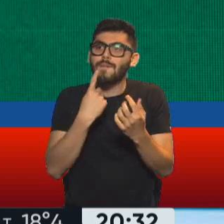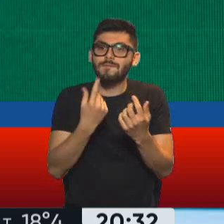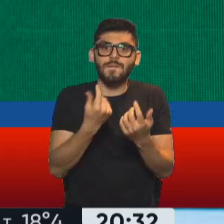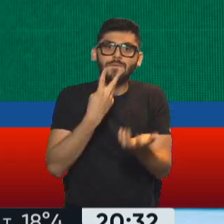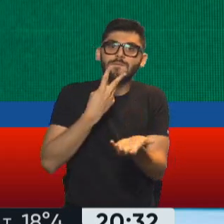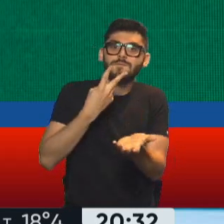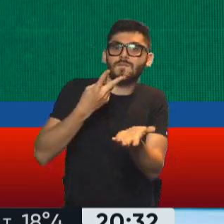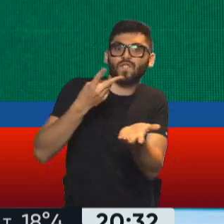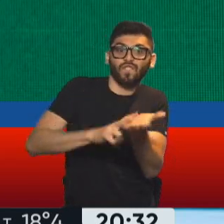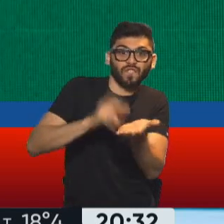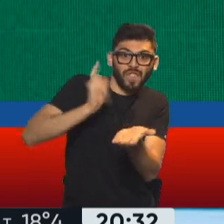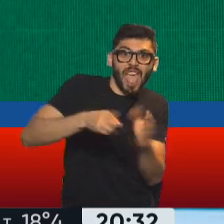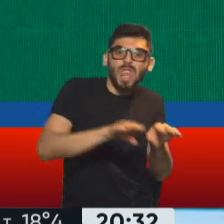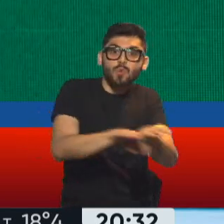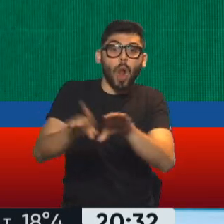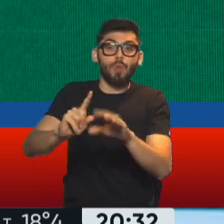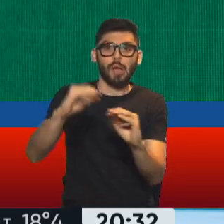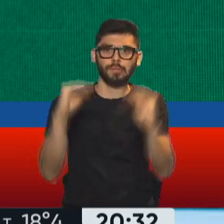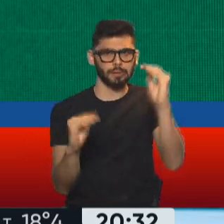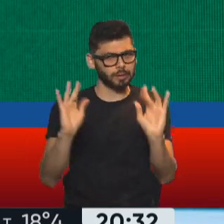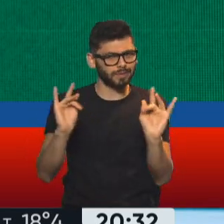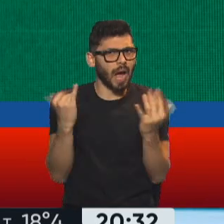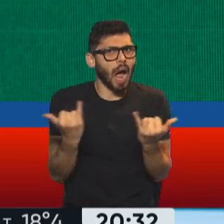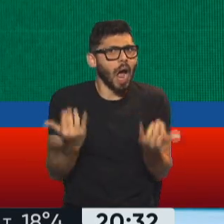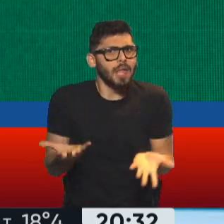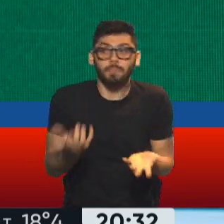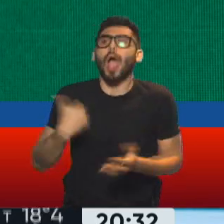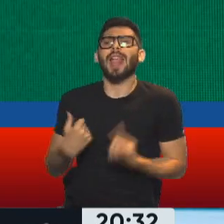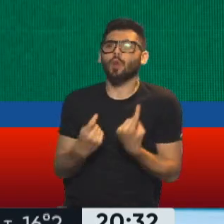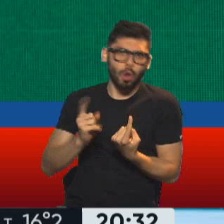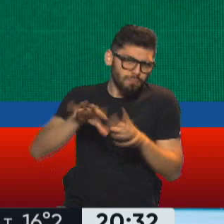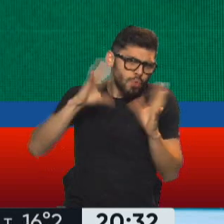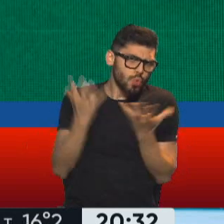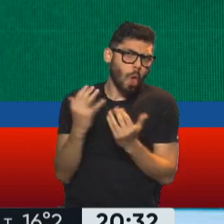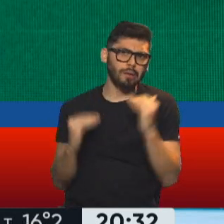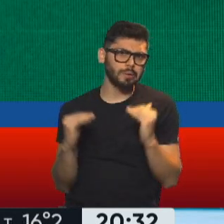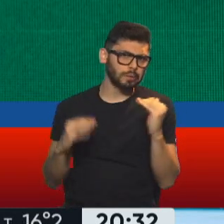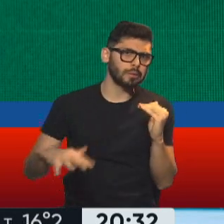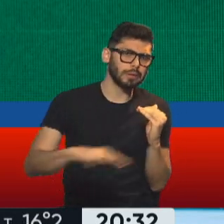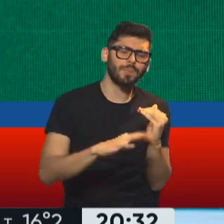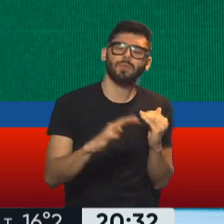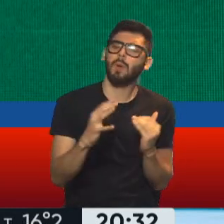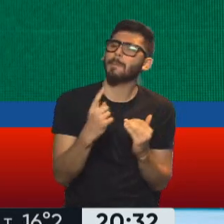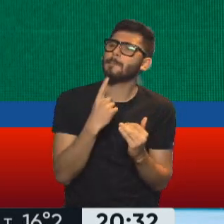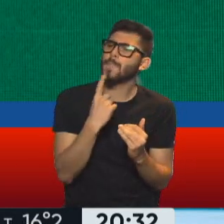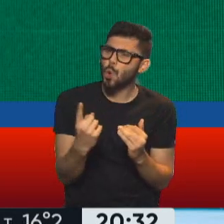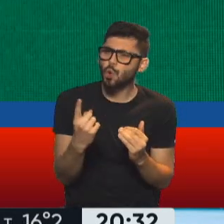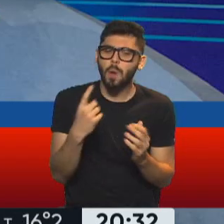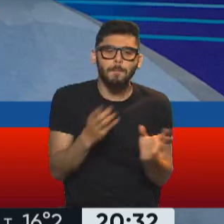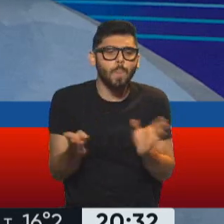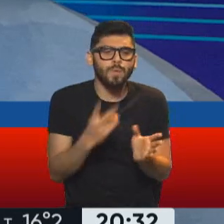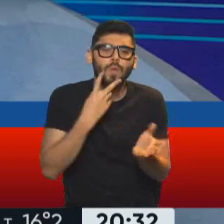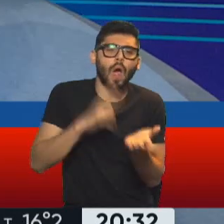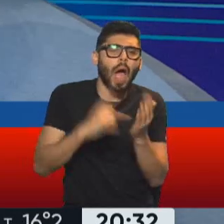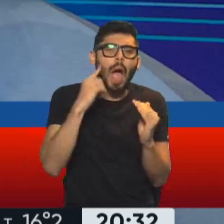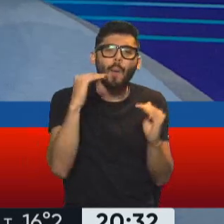las inequidades que se agigantaron con la pandemia. No solamente la Argentina. Me pregunto, Raúl, si no es esta la oportunidad para hacer este tipo de discusiones. ¿Cuándo será?